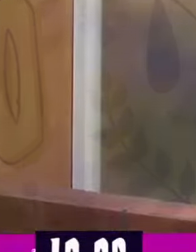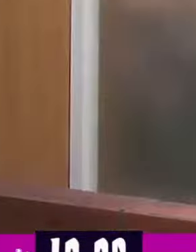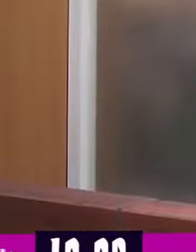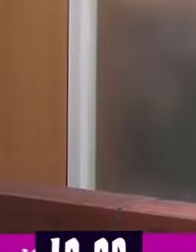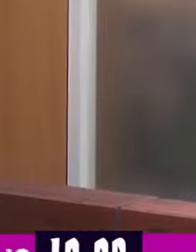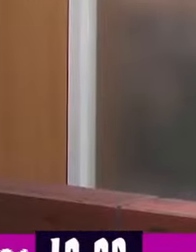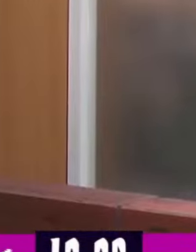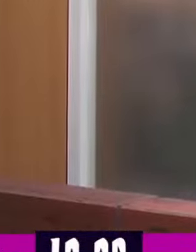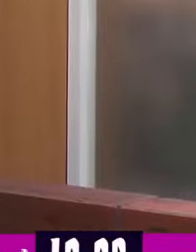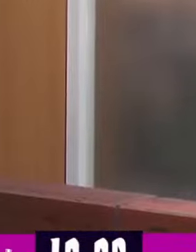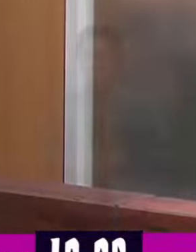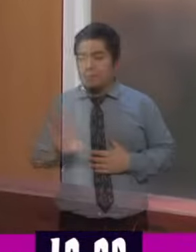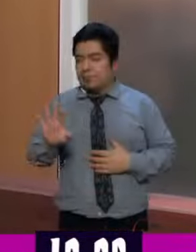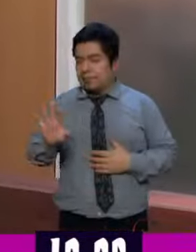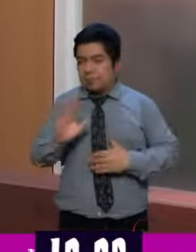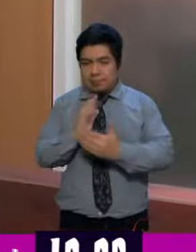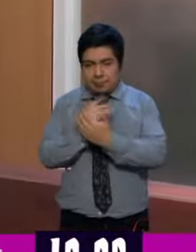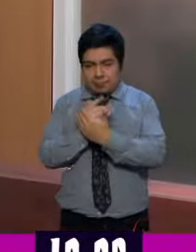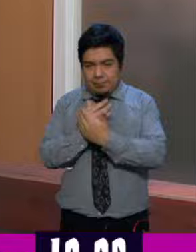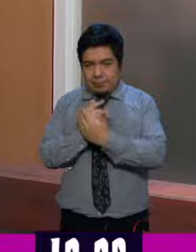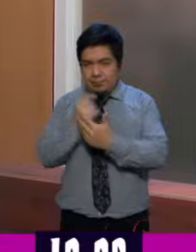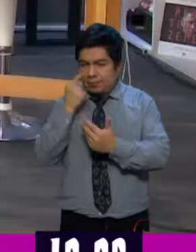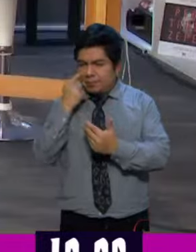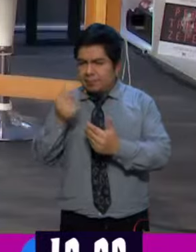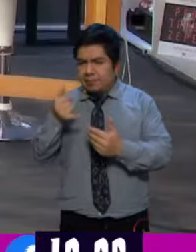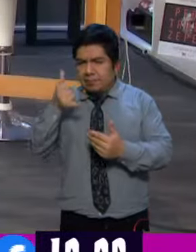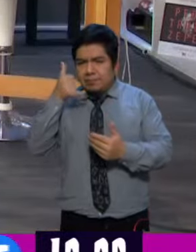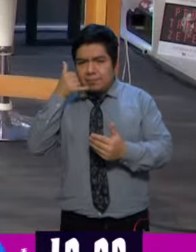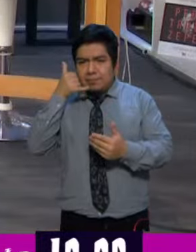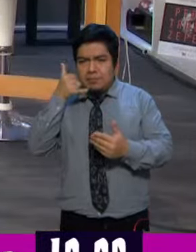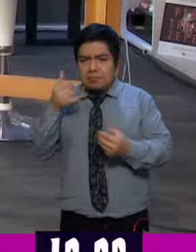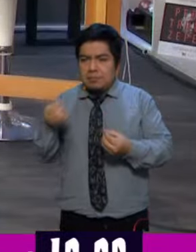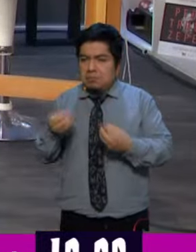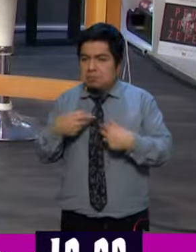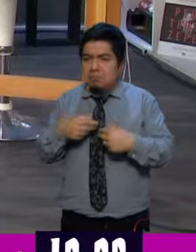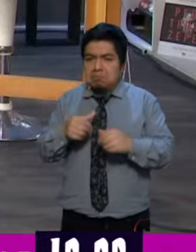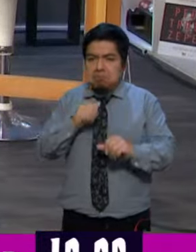El celular de... Espéreme. El celular de... Alguien lo agarró, a mí no me dio nada.